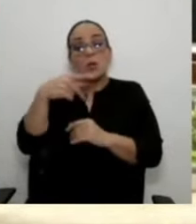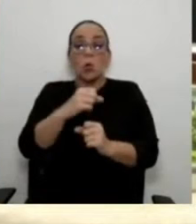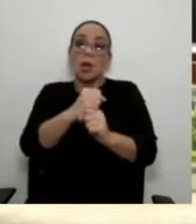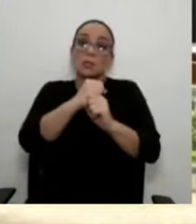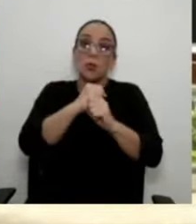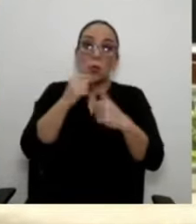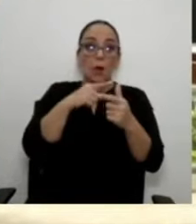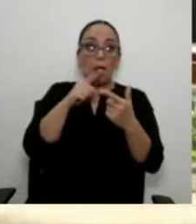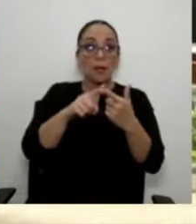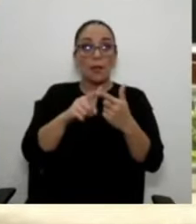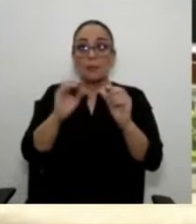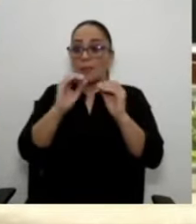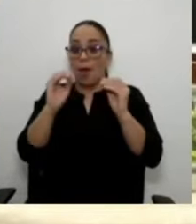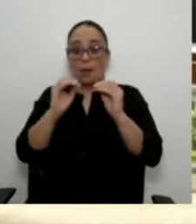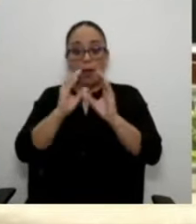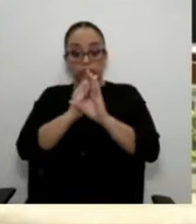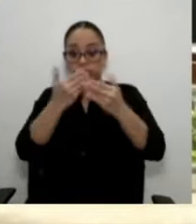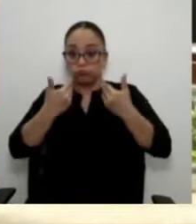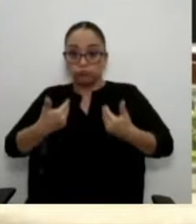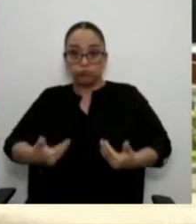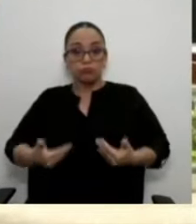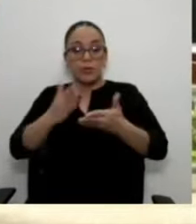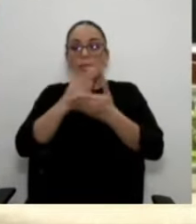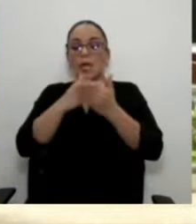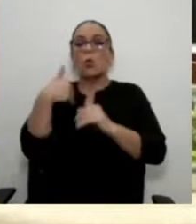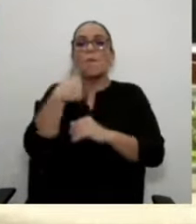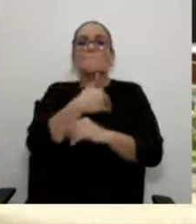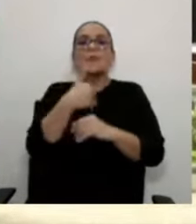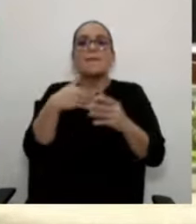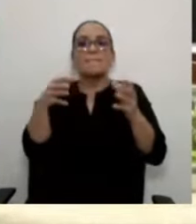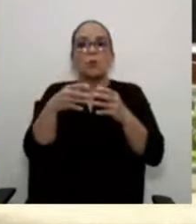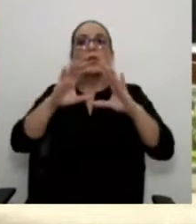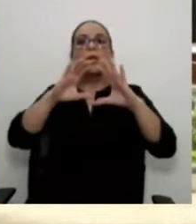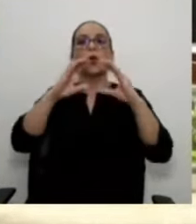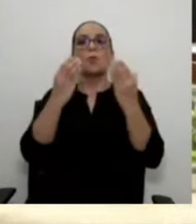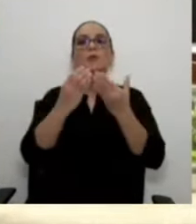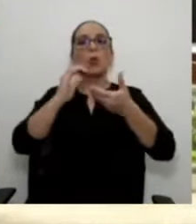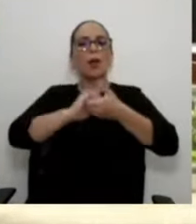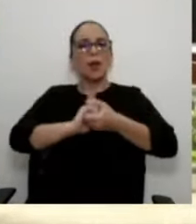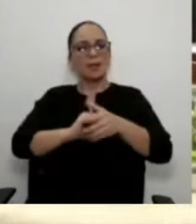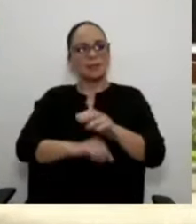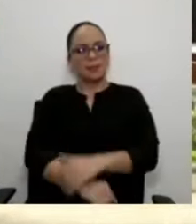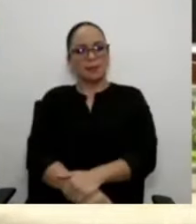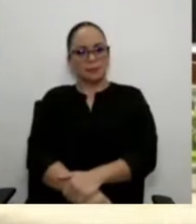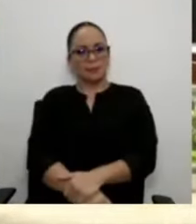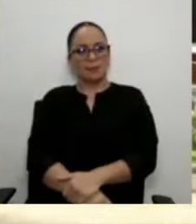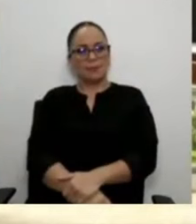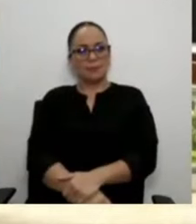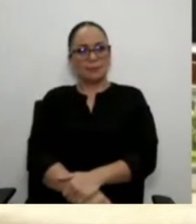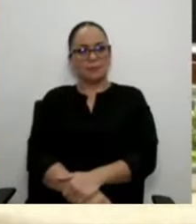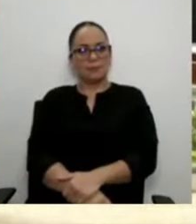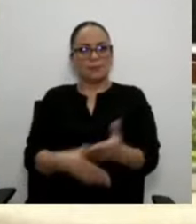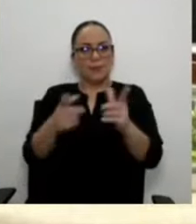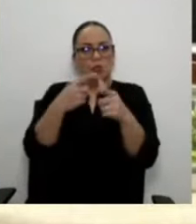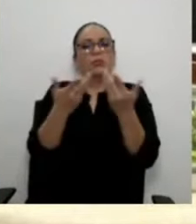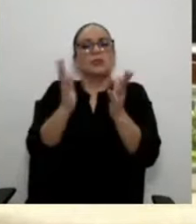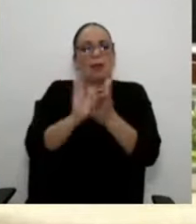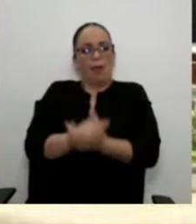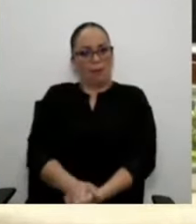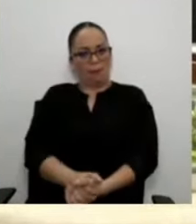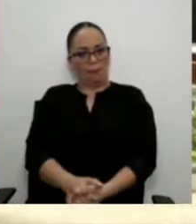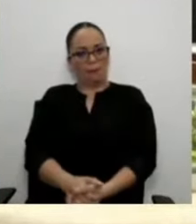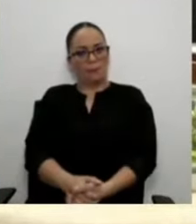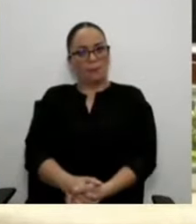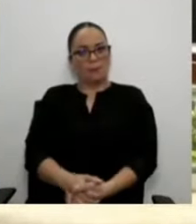ni integridad de alguno de los miembros de la comisión de enlace. ¿De qué? ¿Los